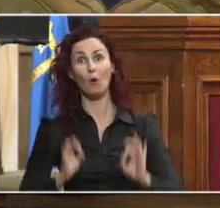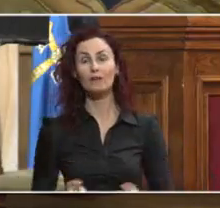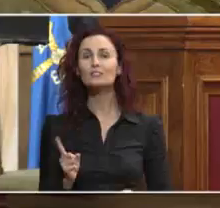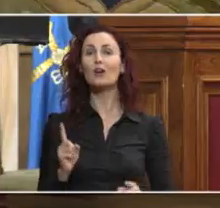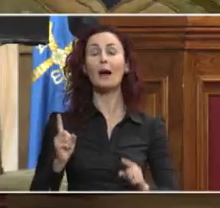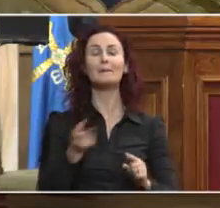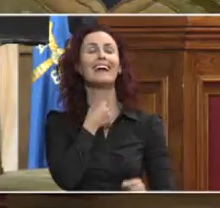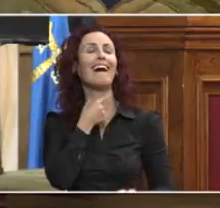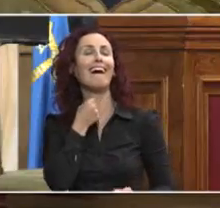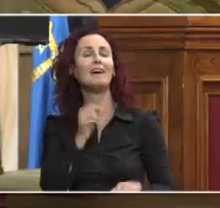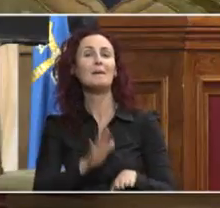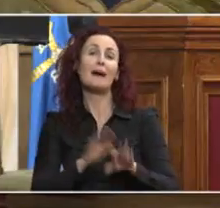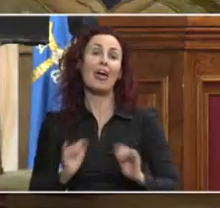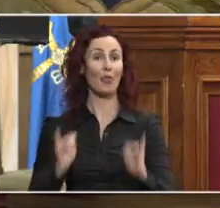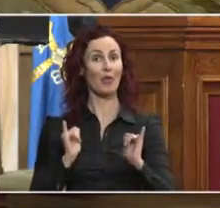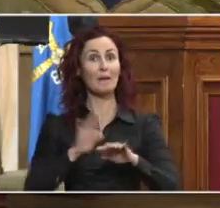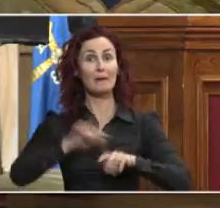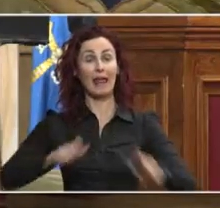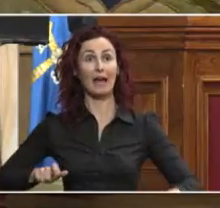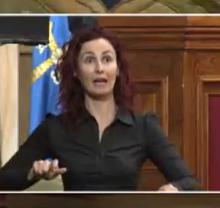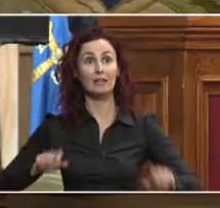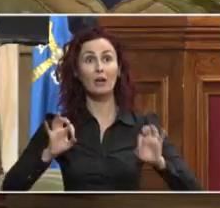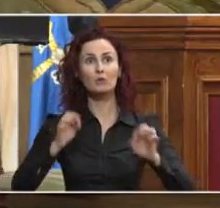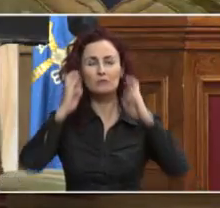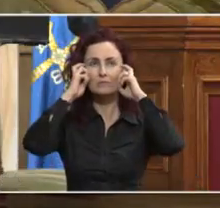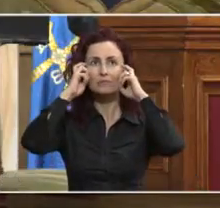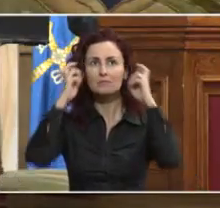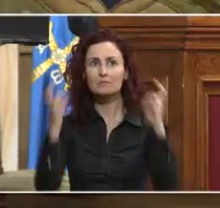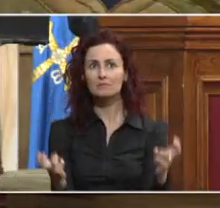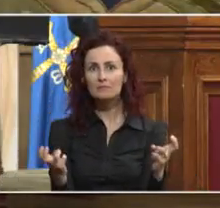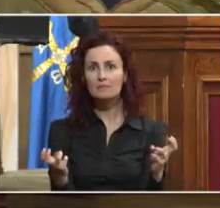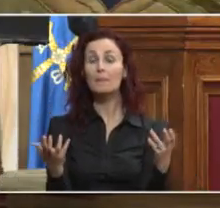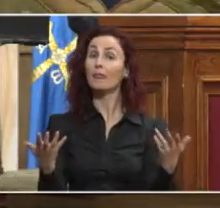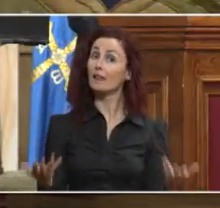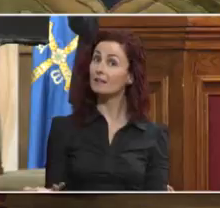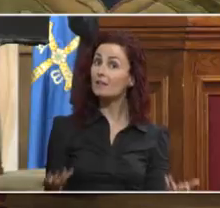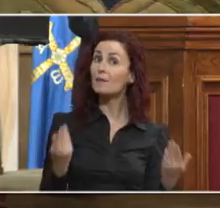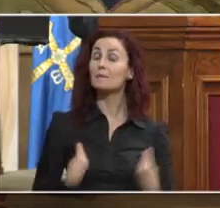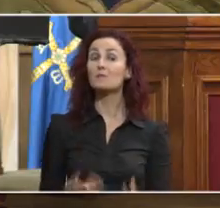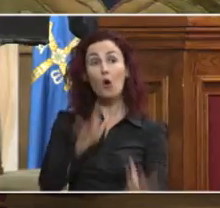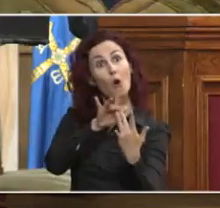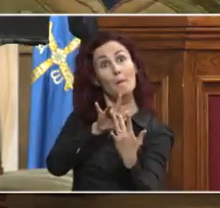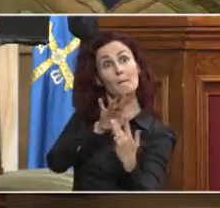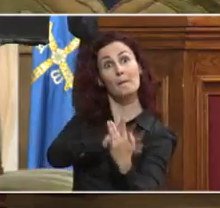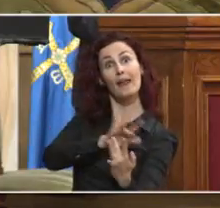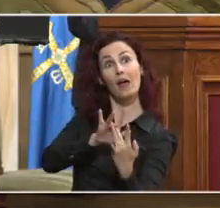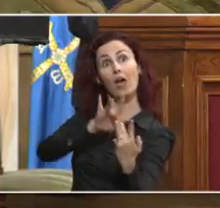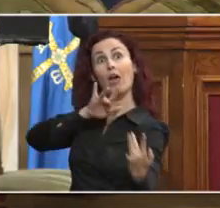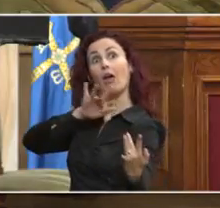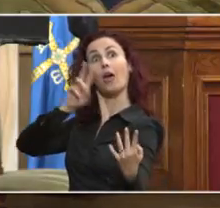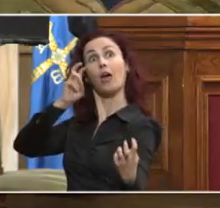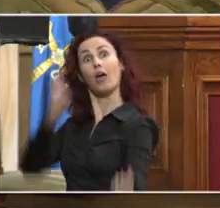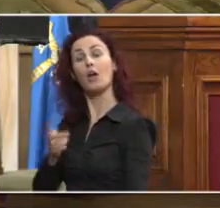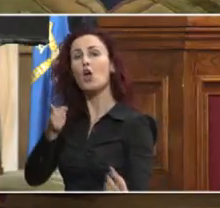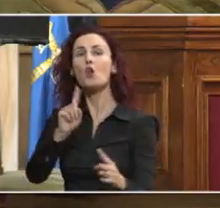busca diversión y entretenimiento para que la audiencia pueda desconectar. Quiere que conectemos para desconectar. No lo manda al